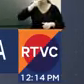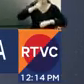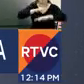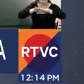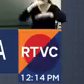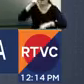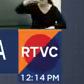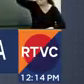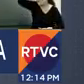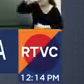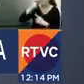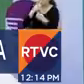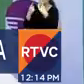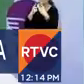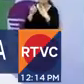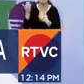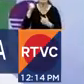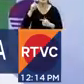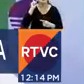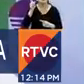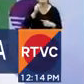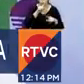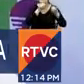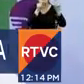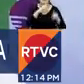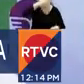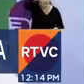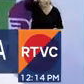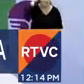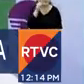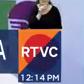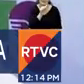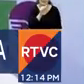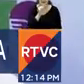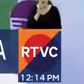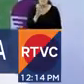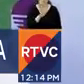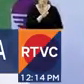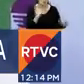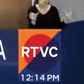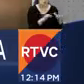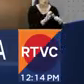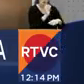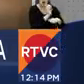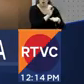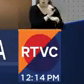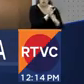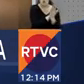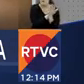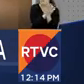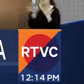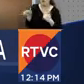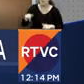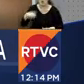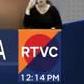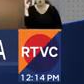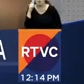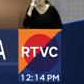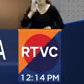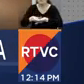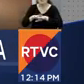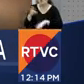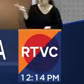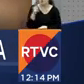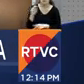quien está detenido en los Estados Unidos. Sucede luego de que un grupo de congresistas entregó un informe al Gobierno Nacional que al parecer